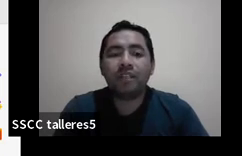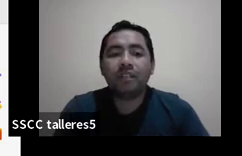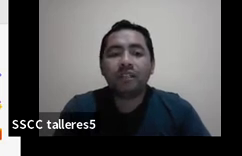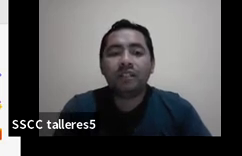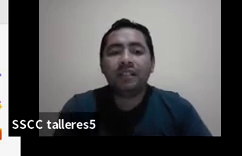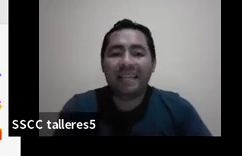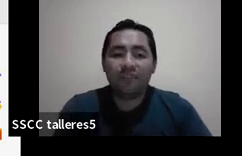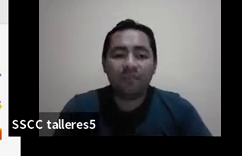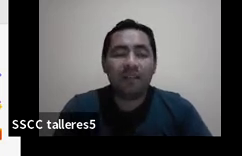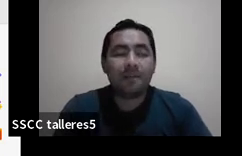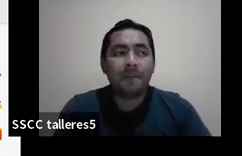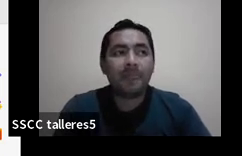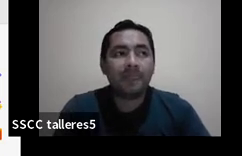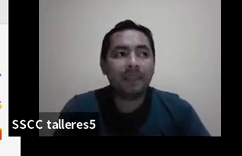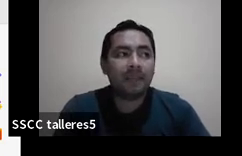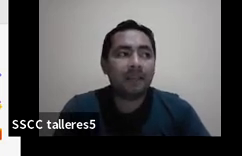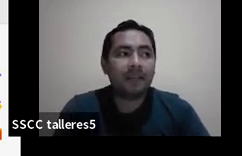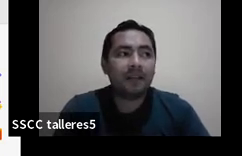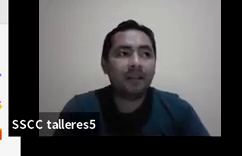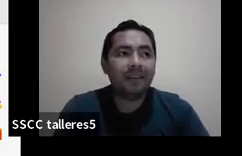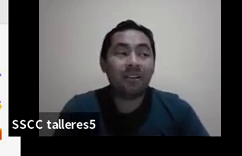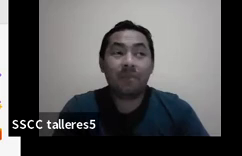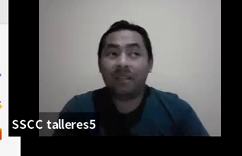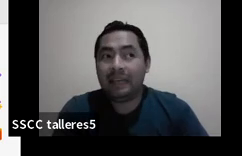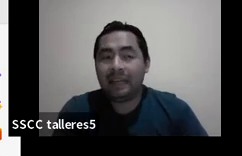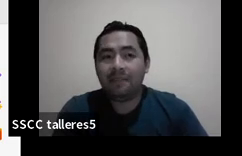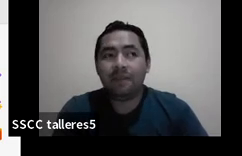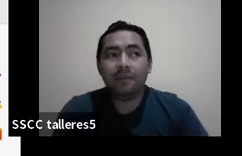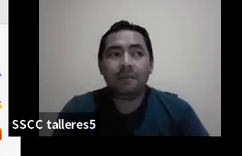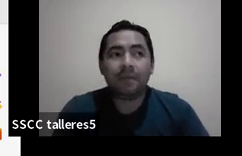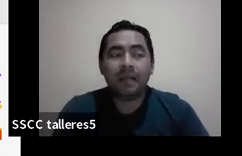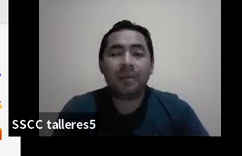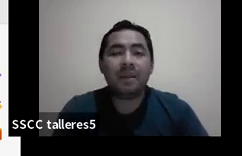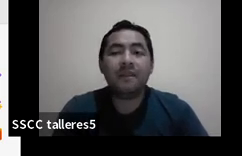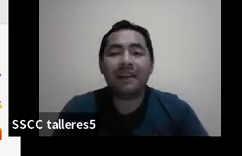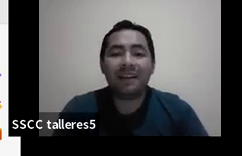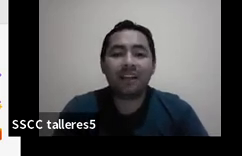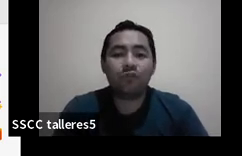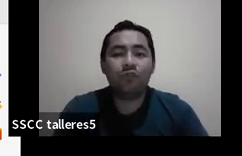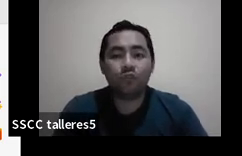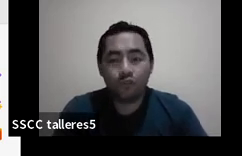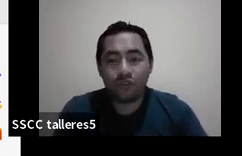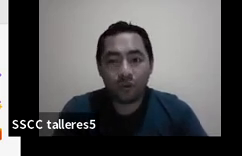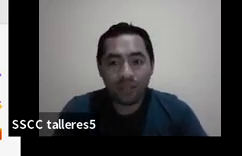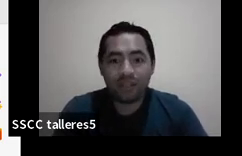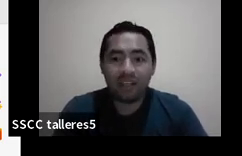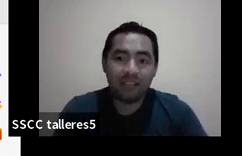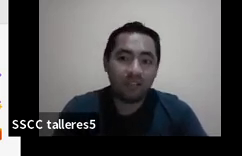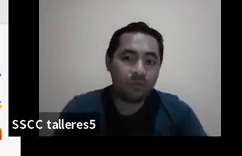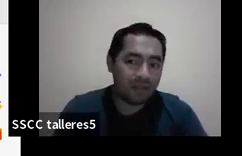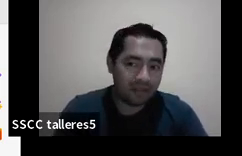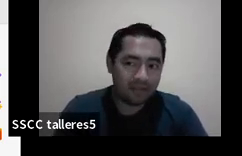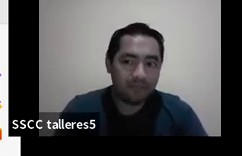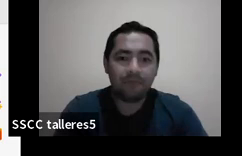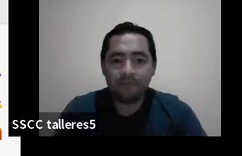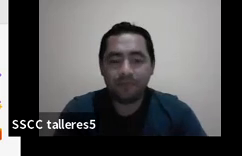punto. En la familia. Aunque parezca increíble, la primera barrera que un niño sordo encuentra es